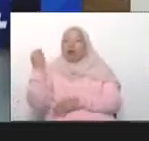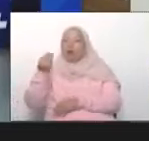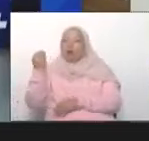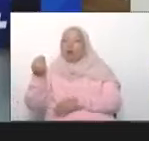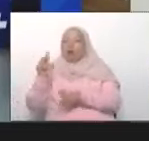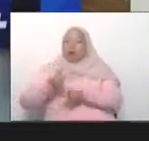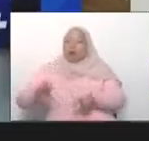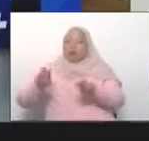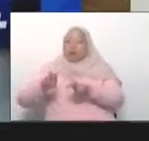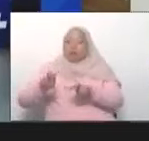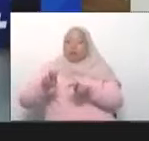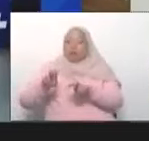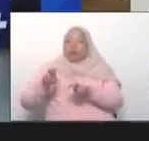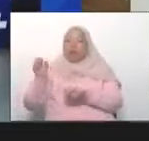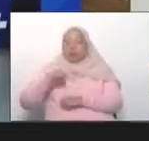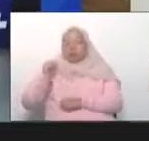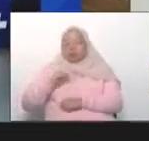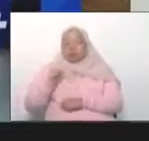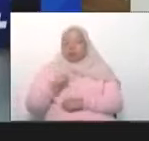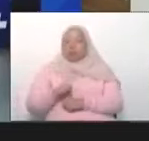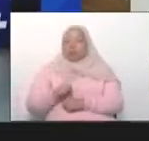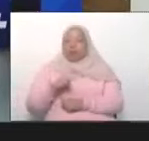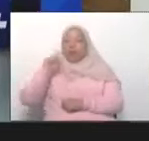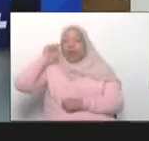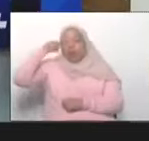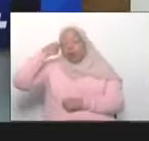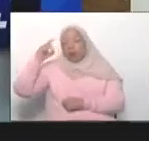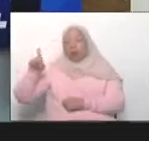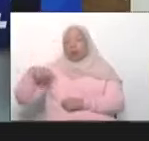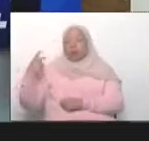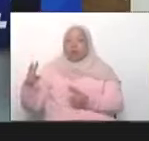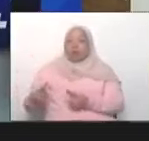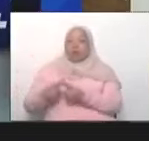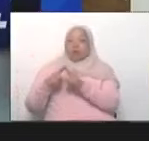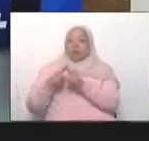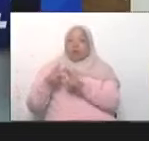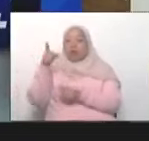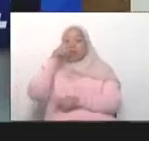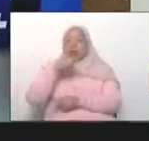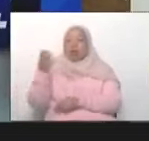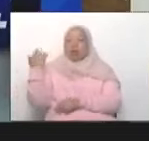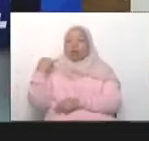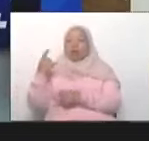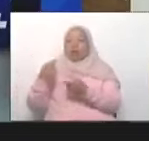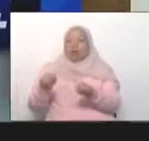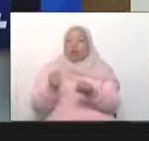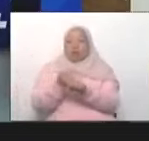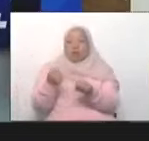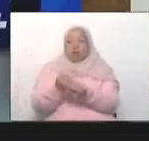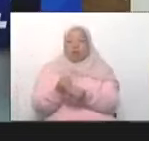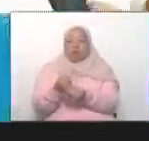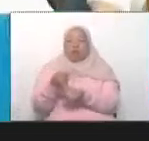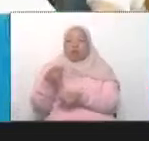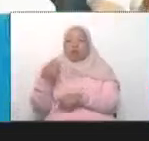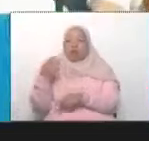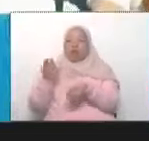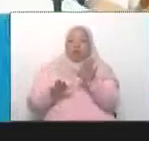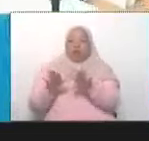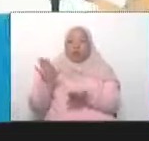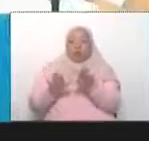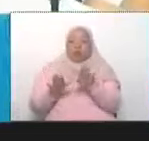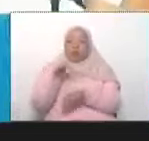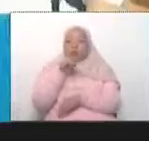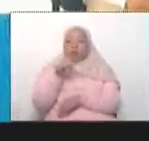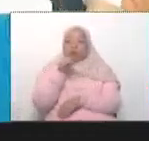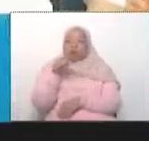una generación de gaiteros. Sí, correcto. Recuerdo cuando nos vimos en Lechería el año pasado en el cierre de la De la Feria Filbert, de Turismo, de la pues, Feria